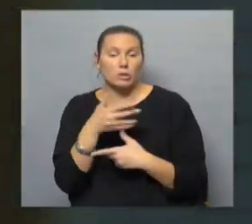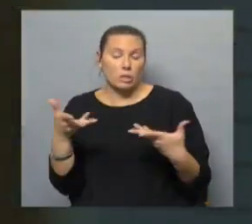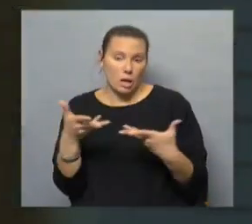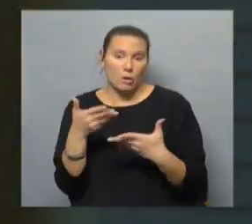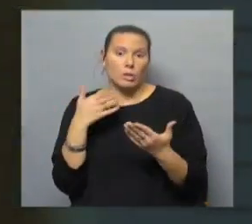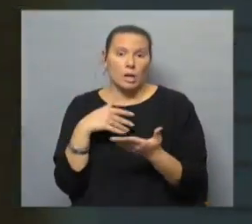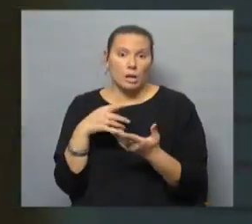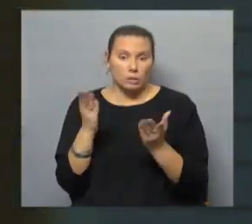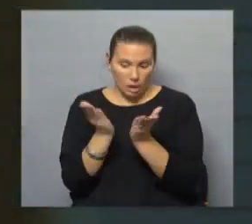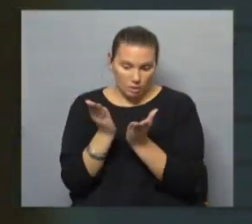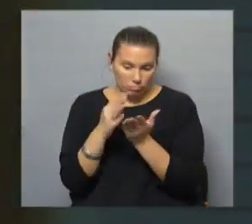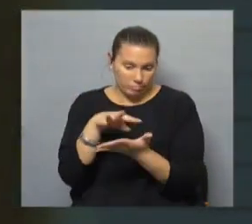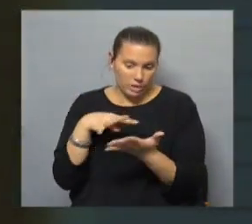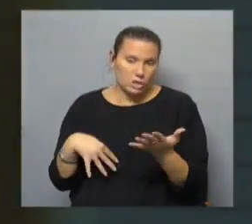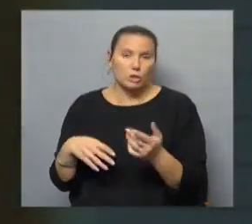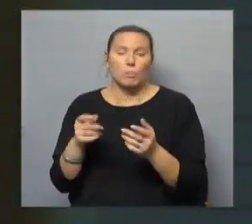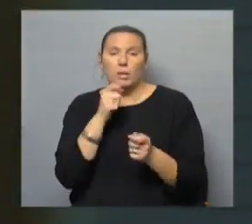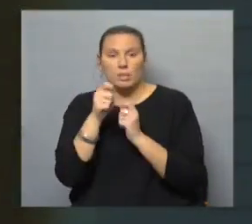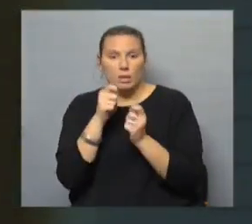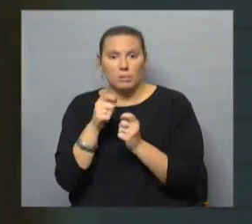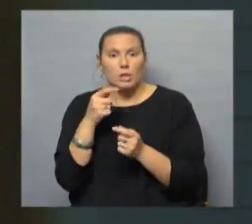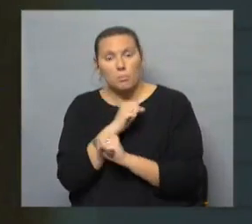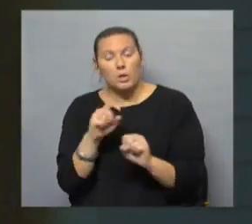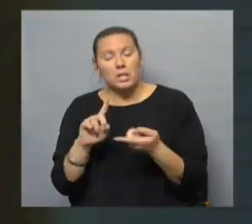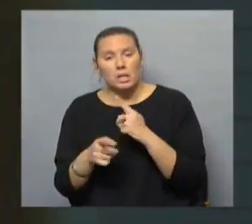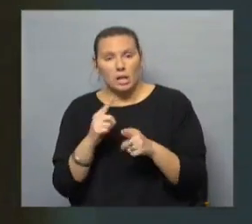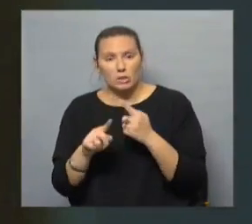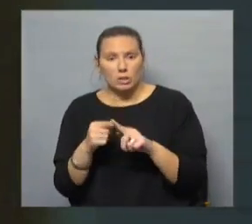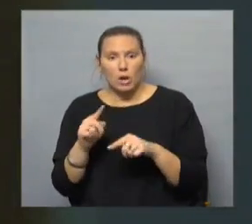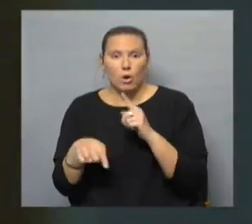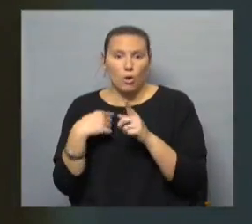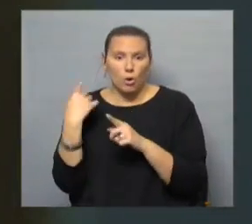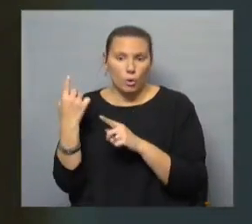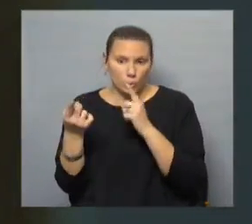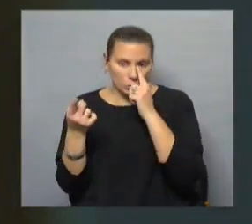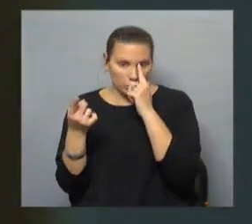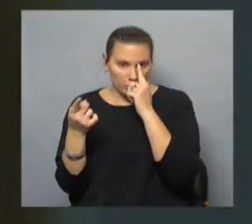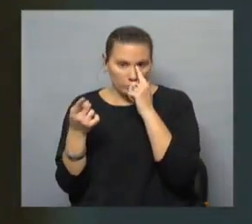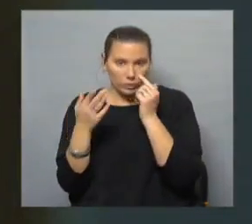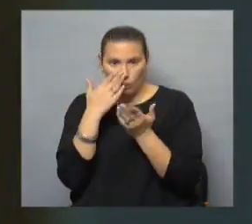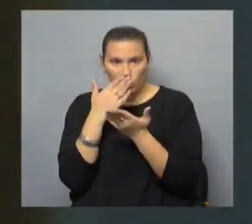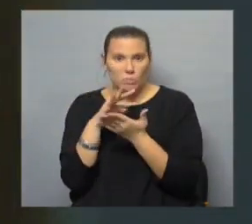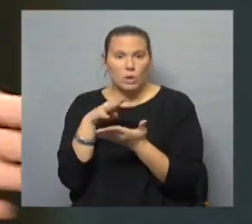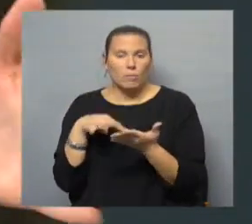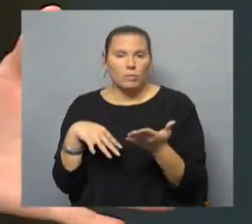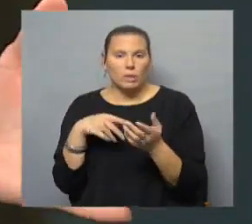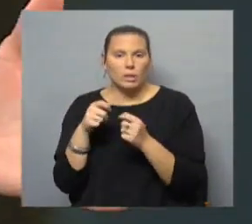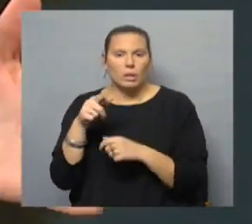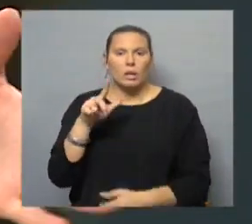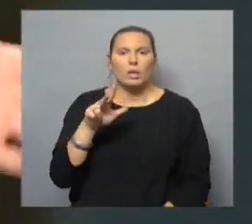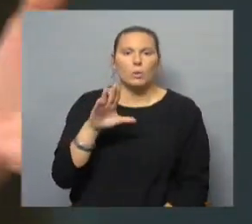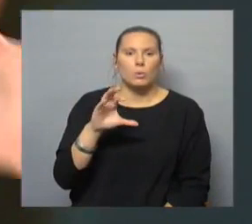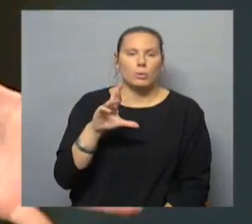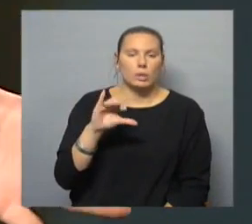estaba estudiando para la entrevista, dije, capaz que tiene que ver con esto. Y lo uno a otra cosa que últimamente estuve viendo notas a Lucrecia Martel,